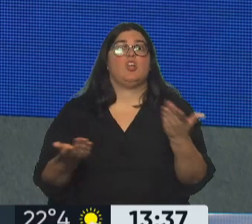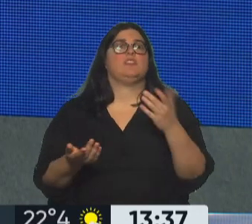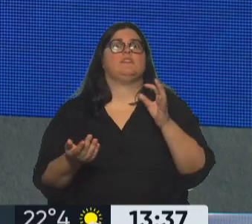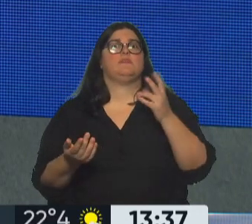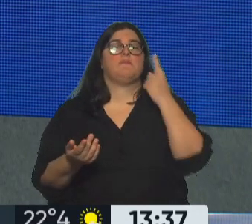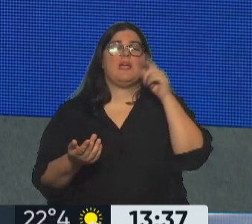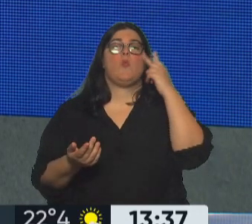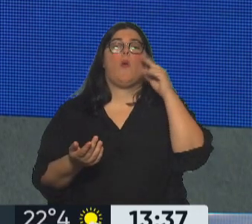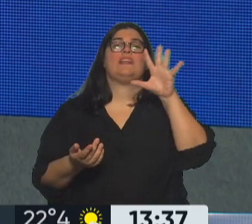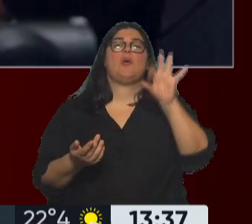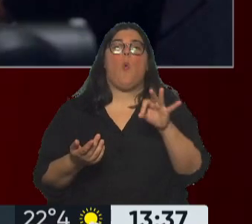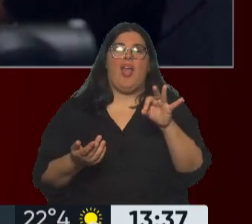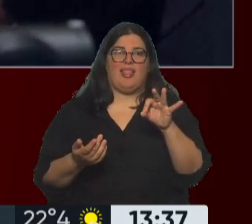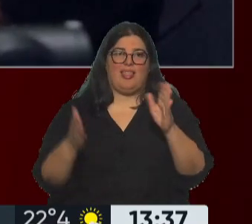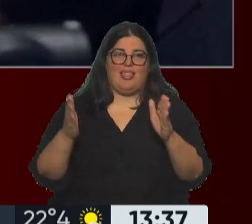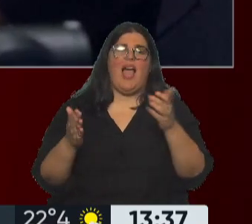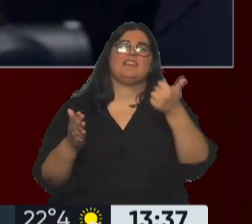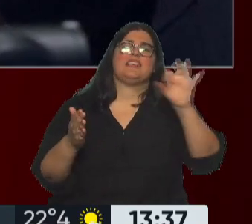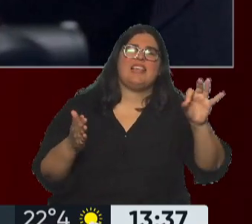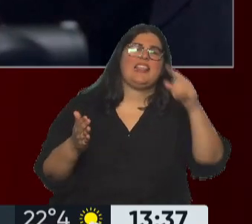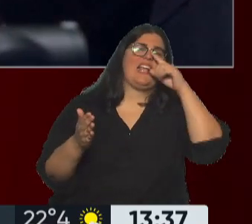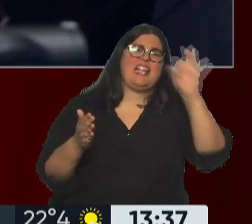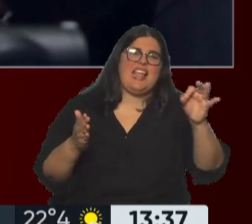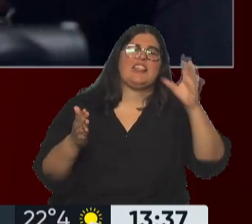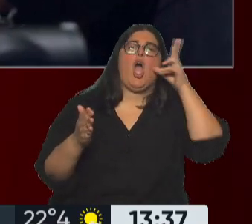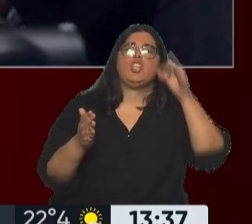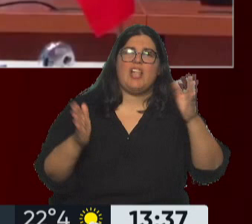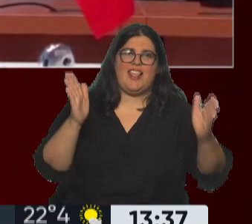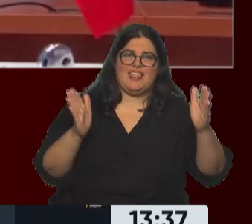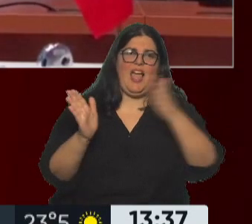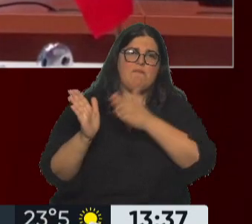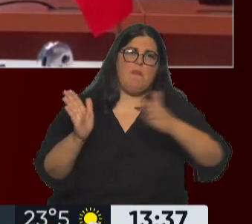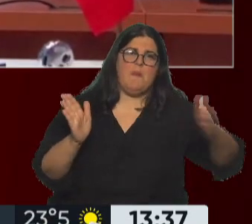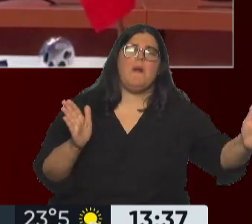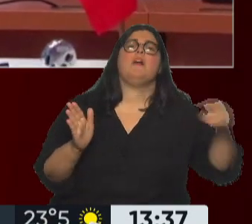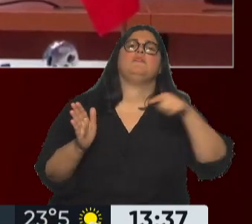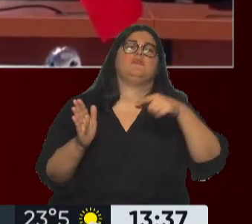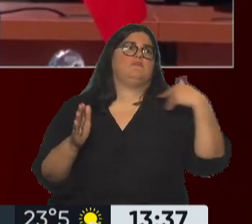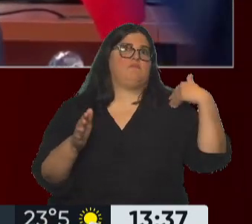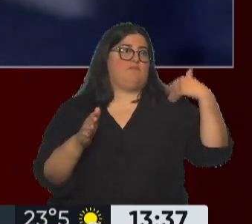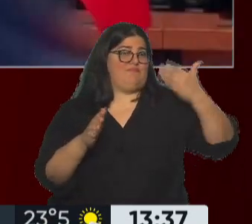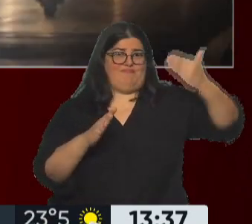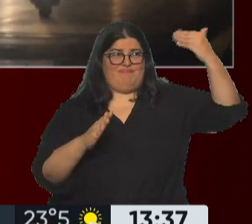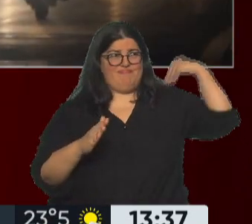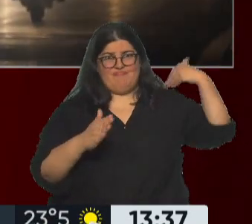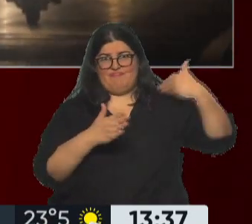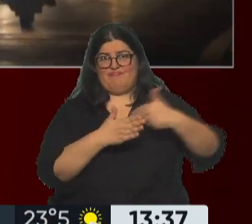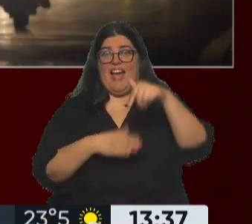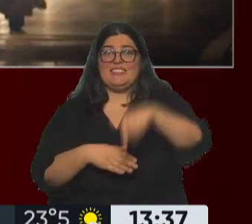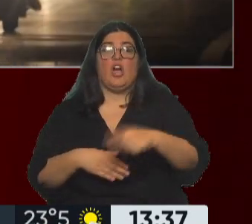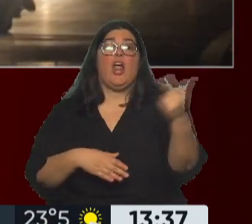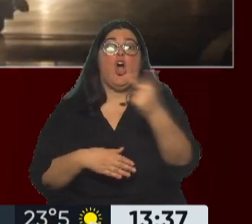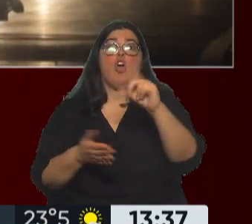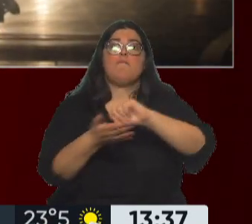de 1950, 60, 70, 80, hasta la actualidad, la relación bilateral ha tenido